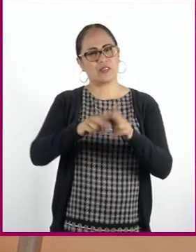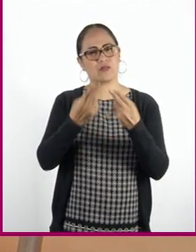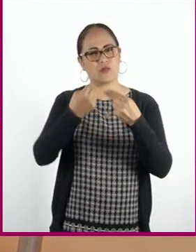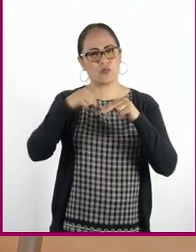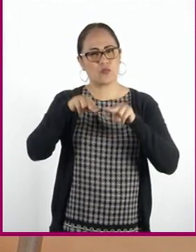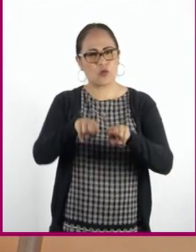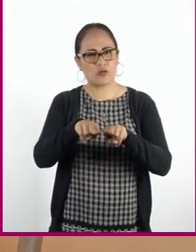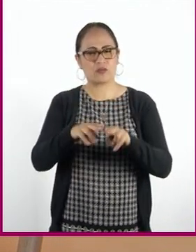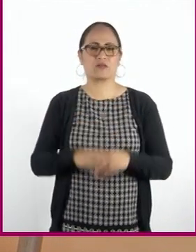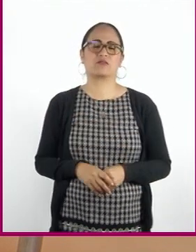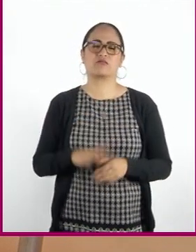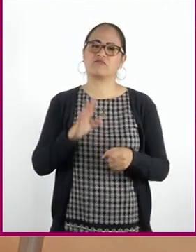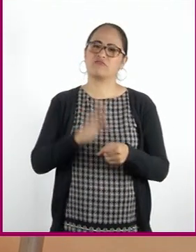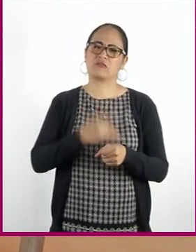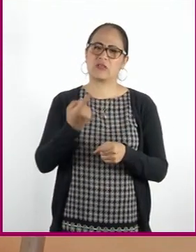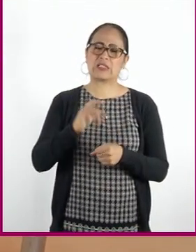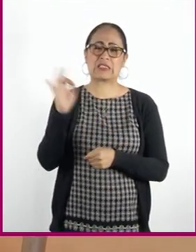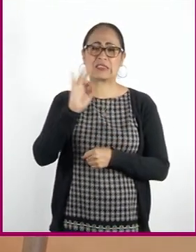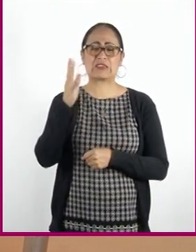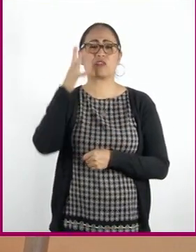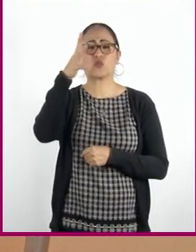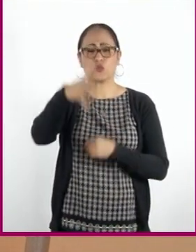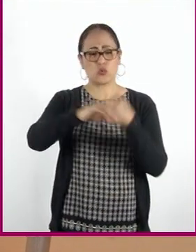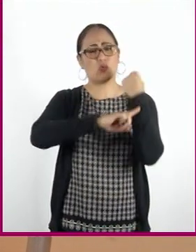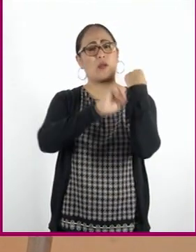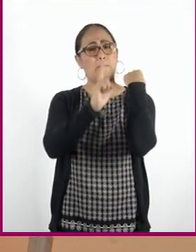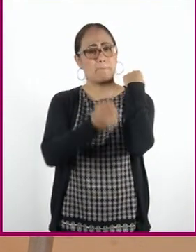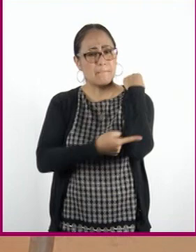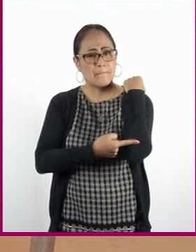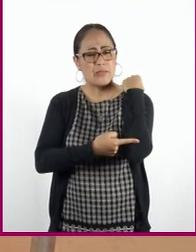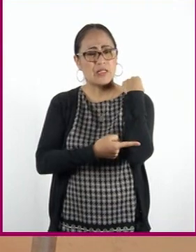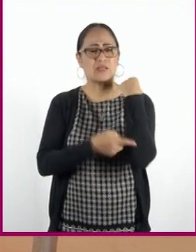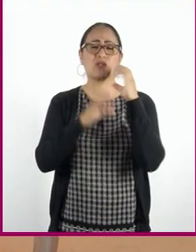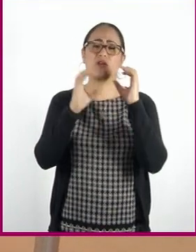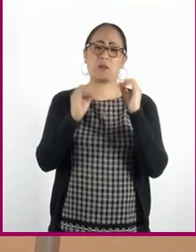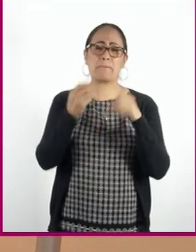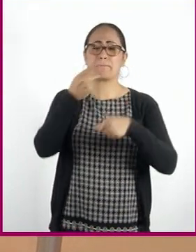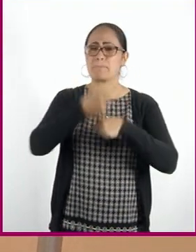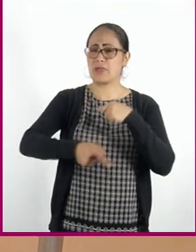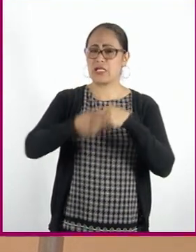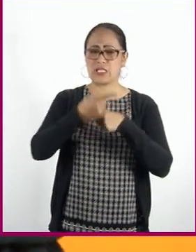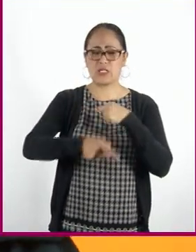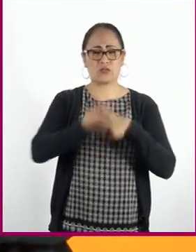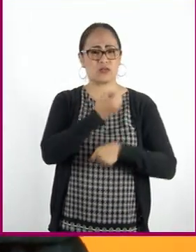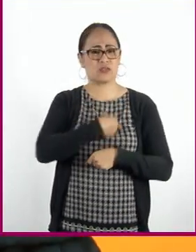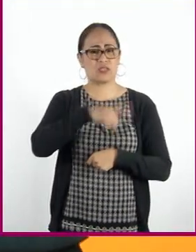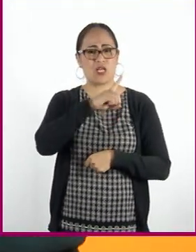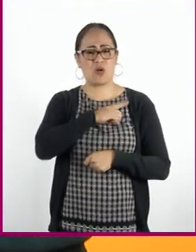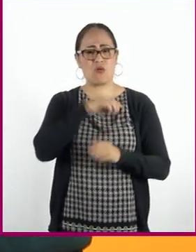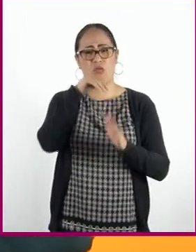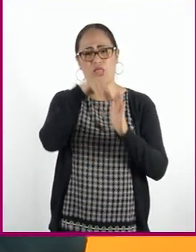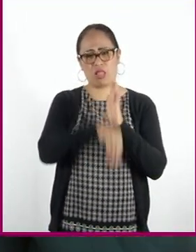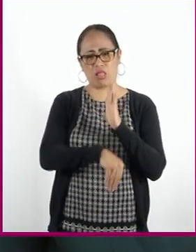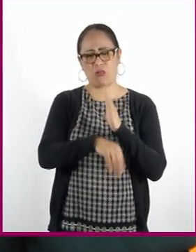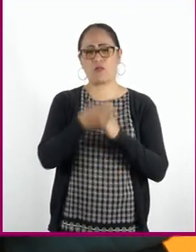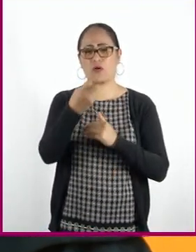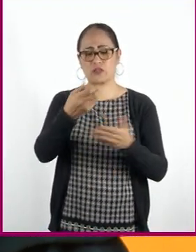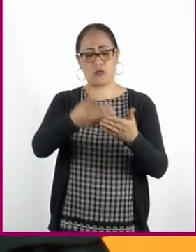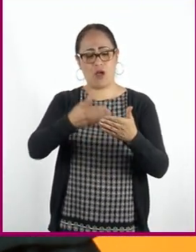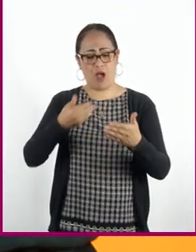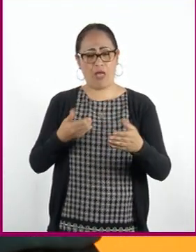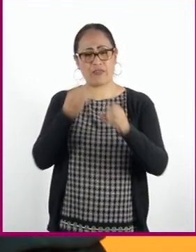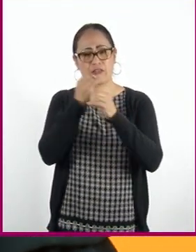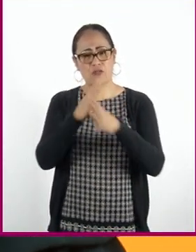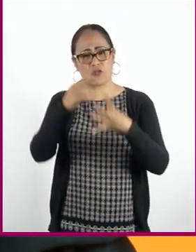tienen como consecuencia un posible embarazo, sino también existen riesgos para la salud, por lo que deben de informarse